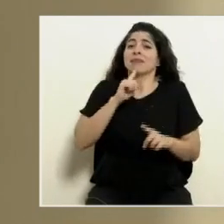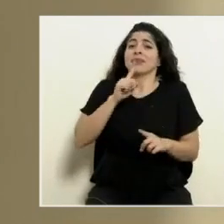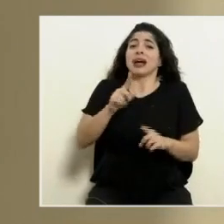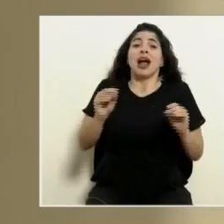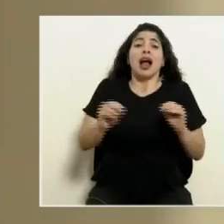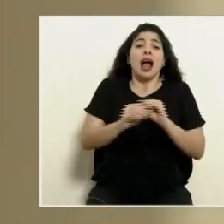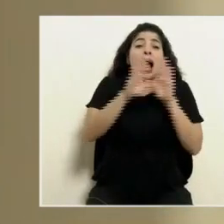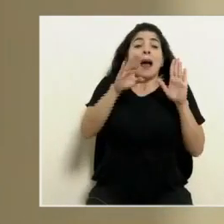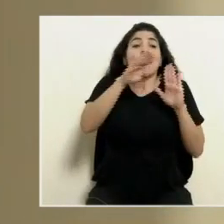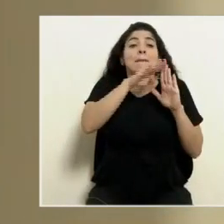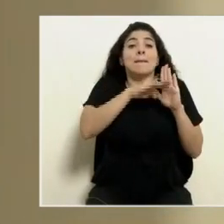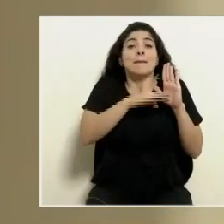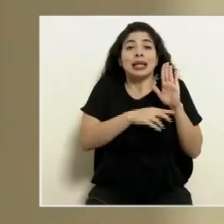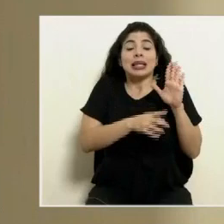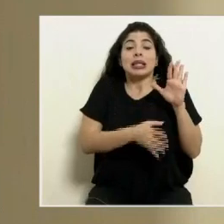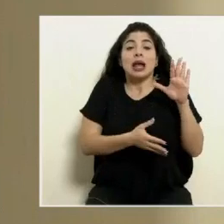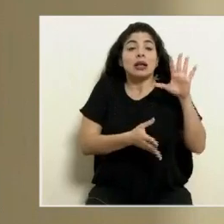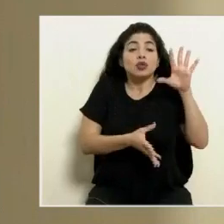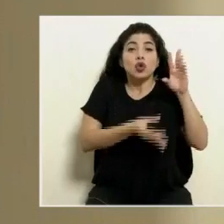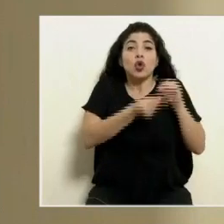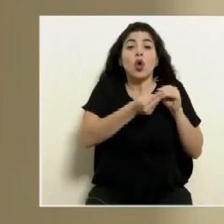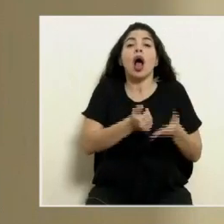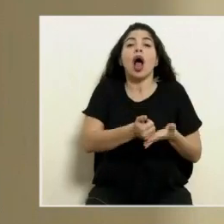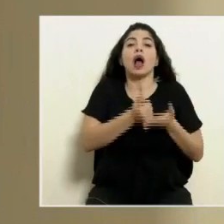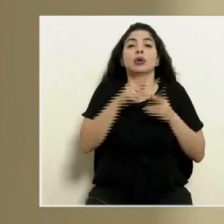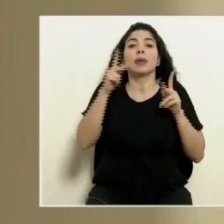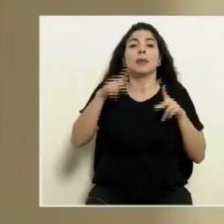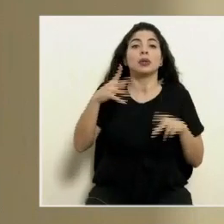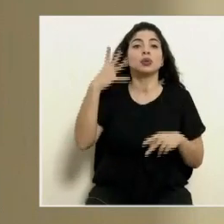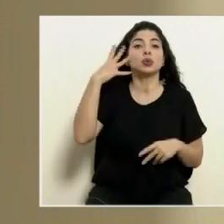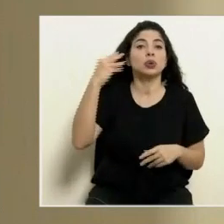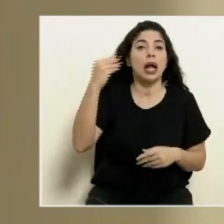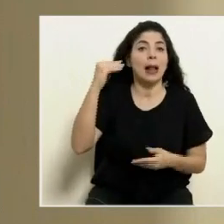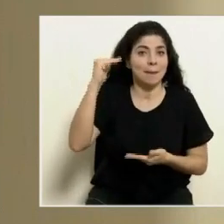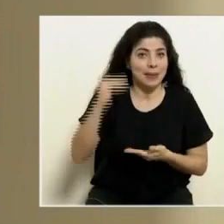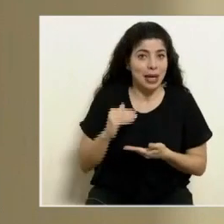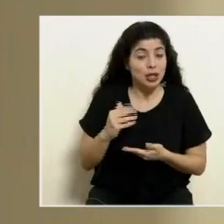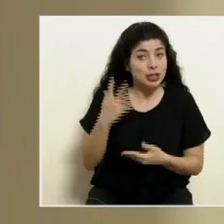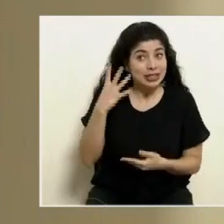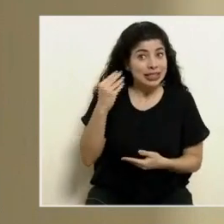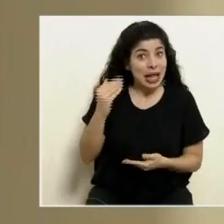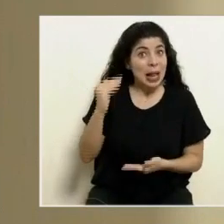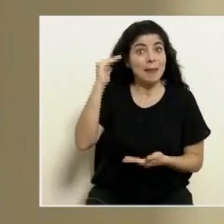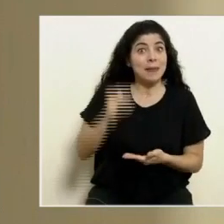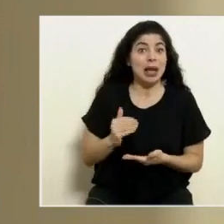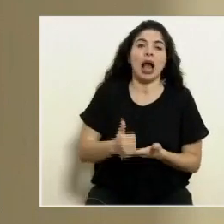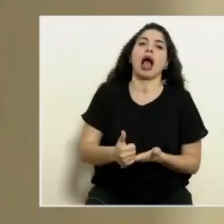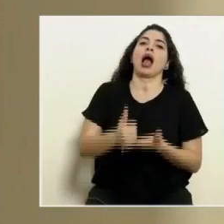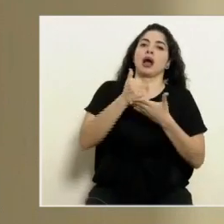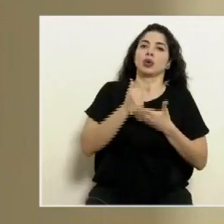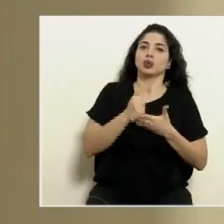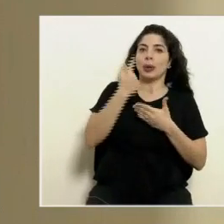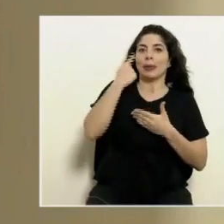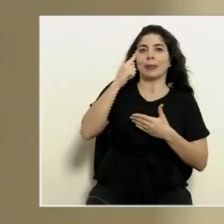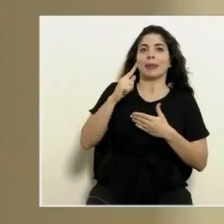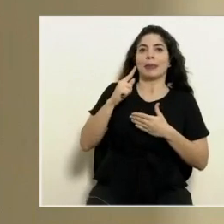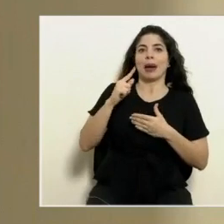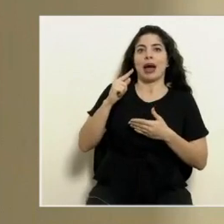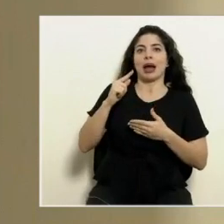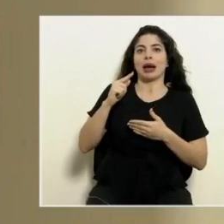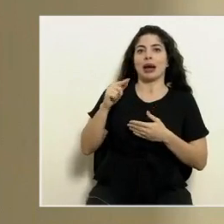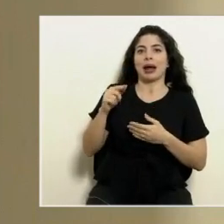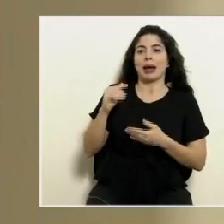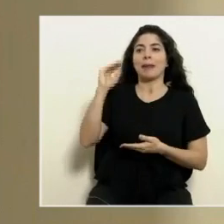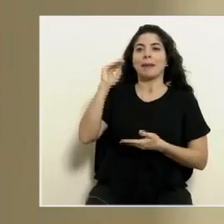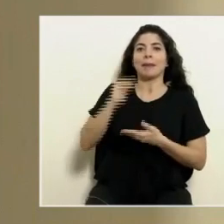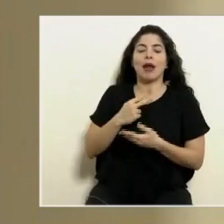es que estas medidas van a disminuir movilidad, y esa movilidad, esa disminución de movilidad va a ayudar mucho a que no haya esa congestión que tenemos